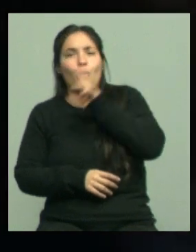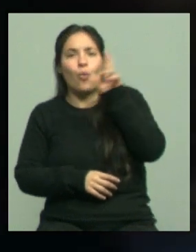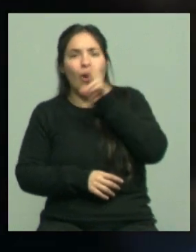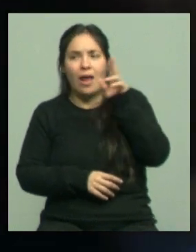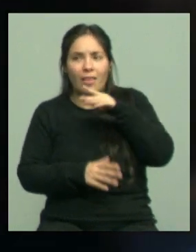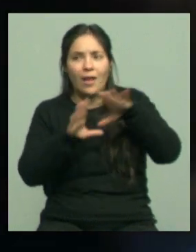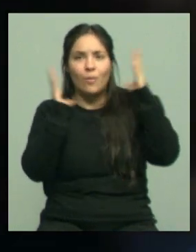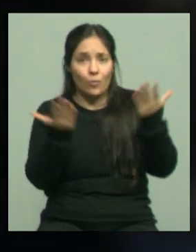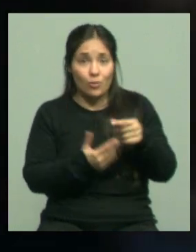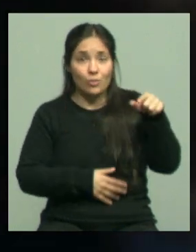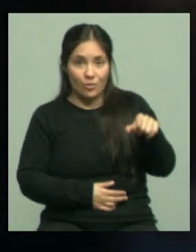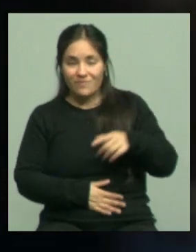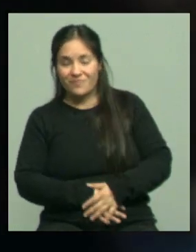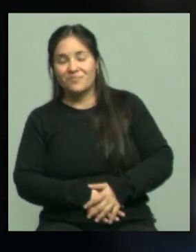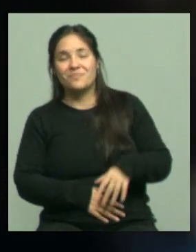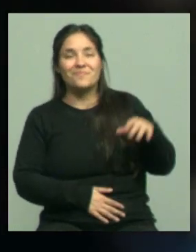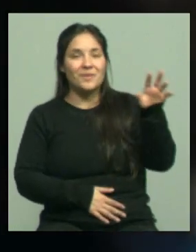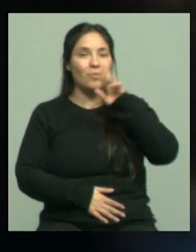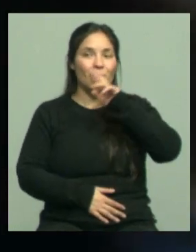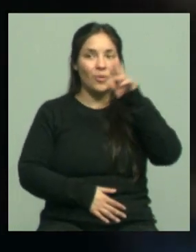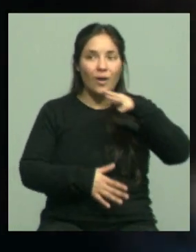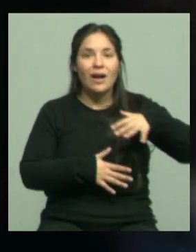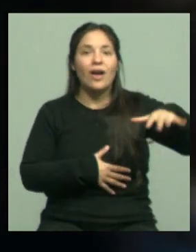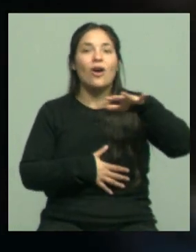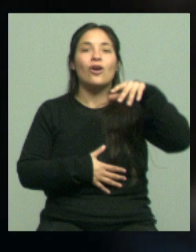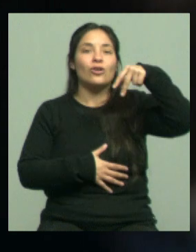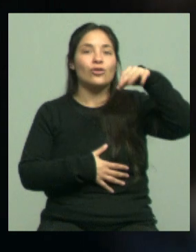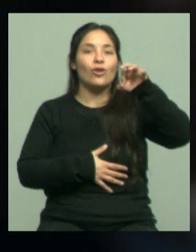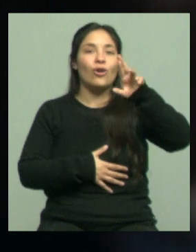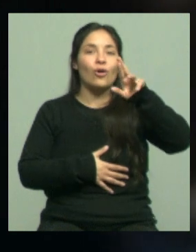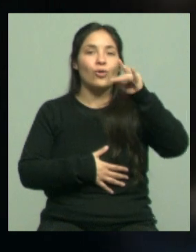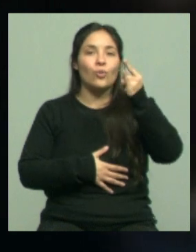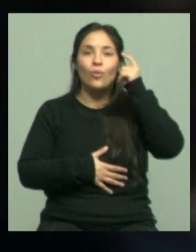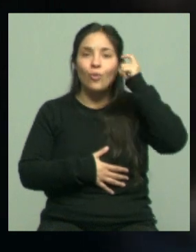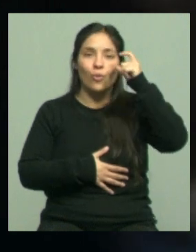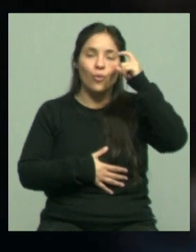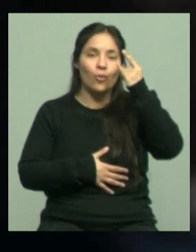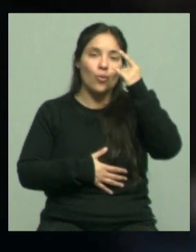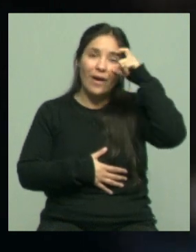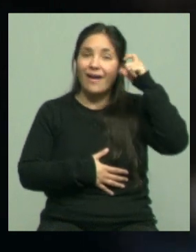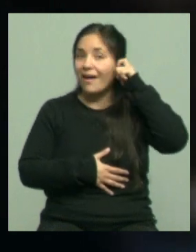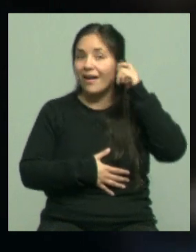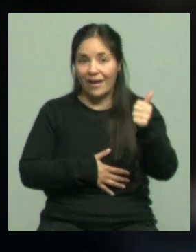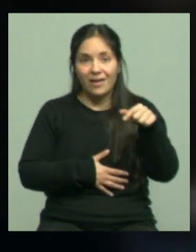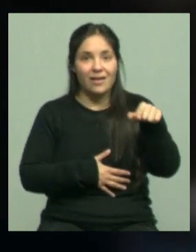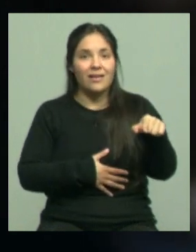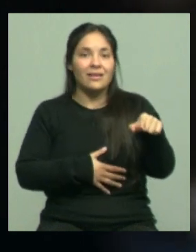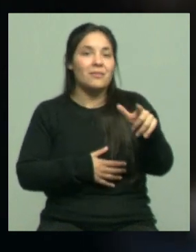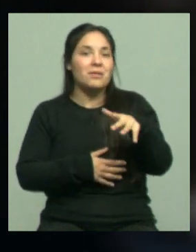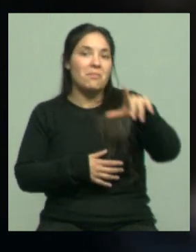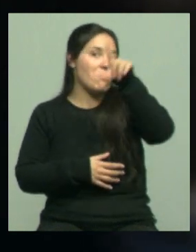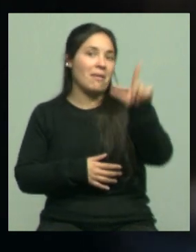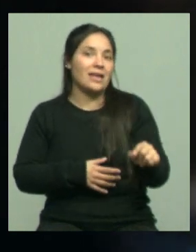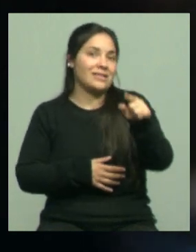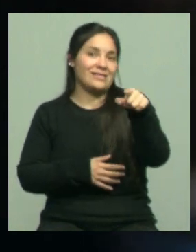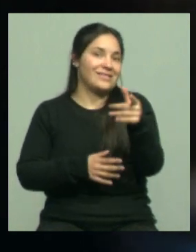en esta sociedad que la gente tiene la vida arreglada. Pensamos que son los lugares perfectos. Claro, hecho, otro ¿no? también, otro uh-huh. justamente otro poder